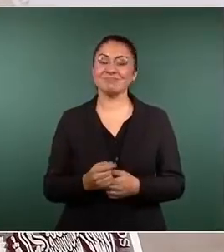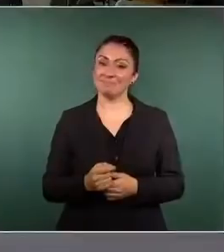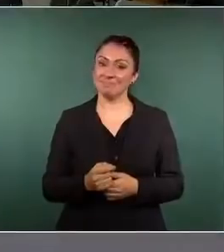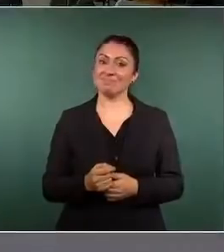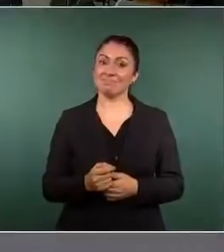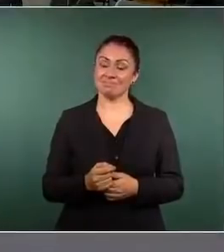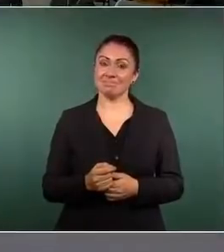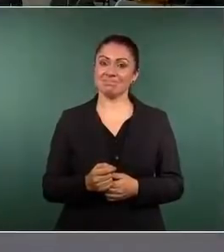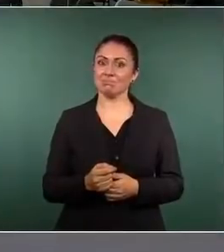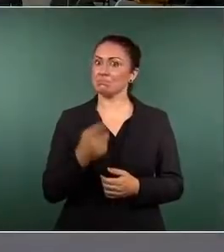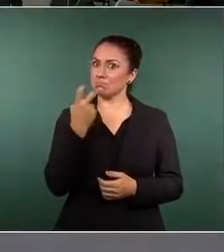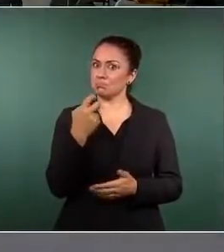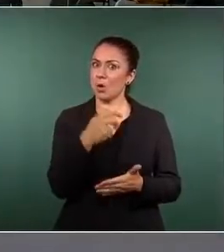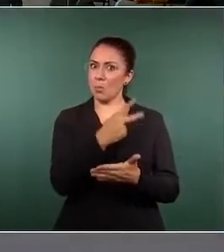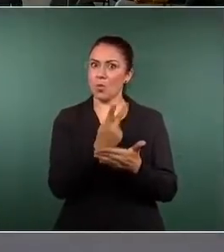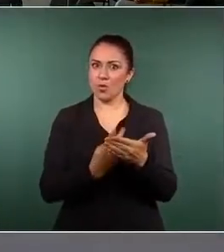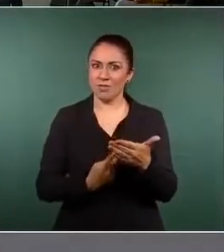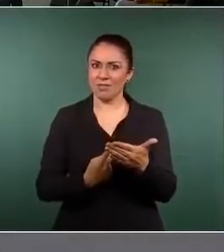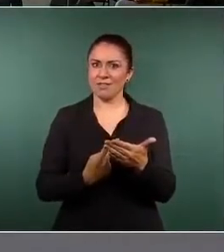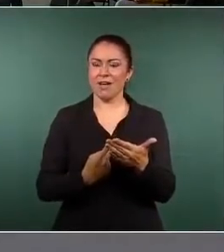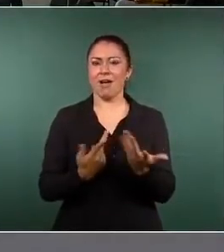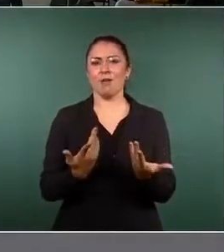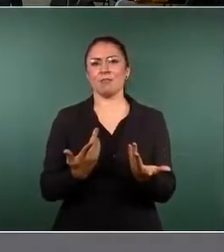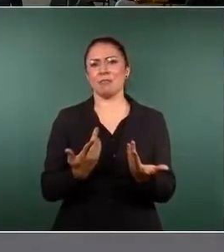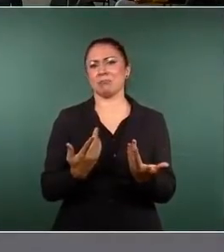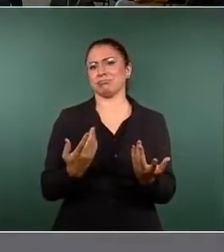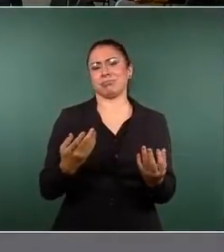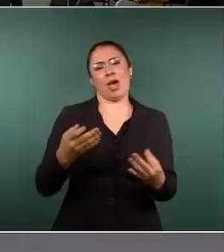este es un programa universal